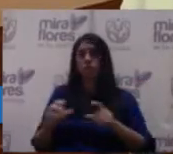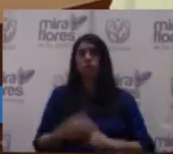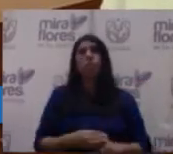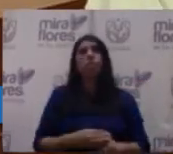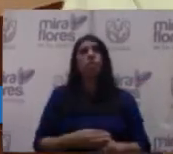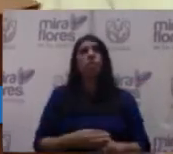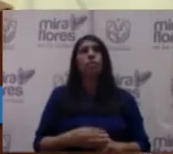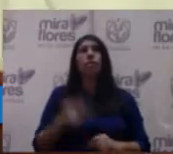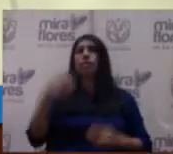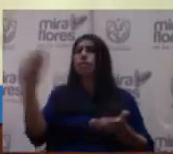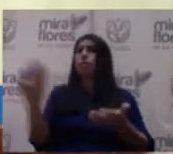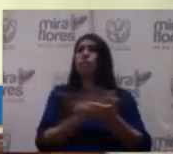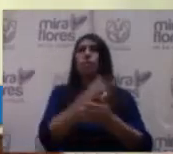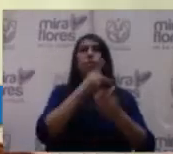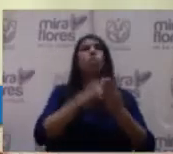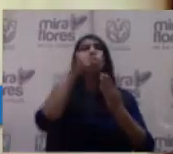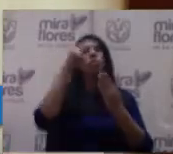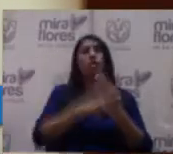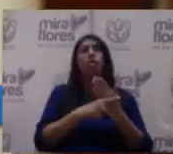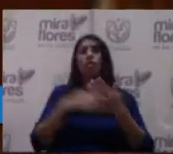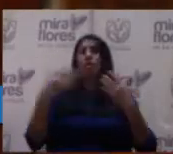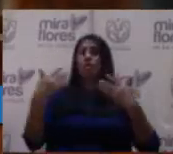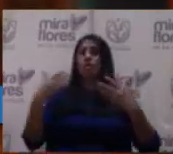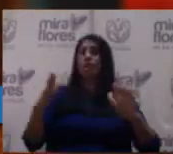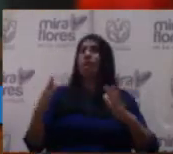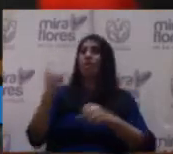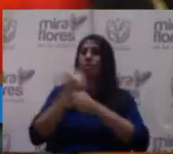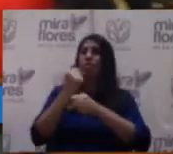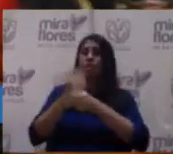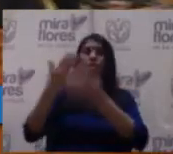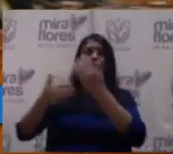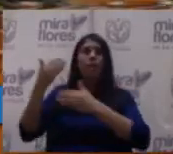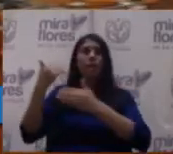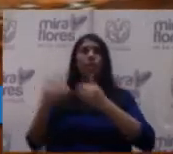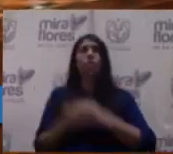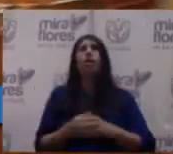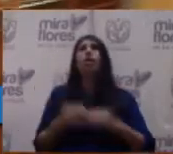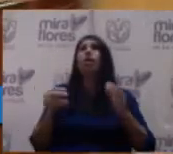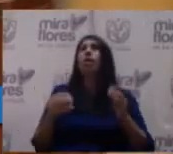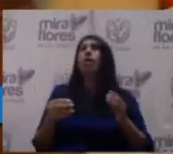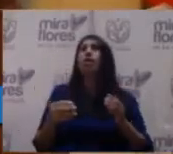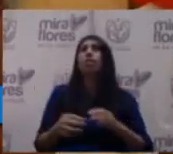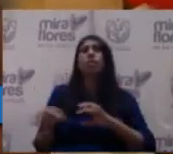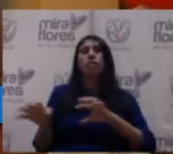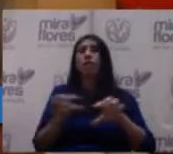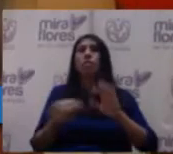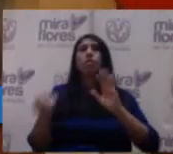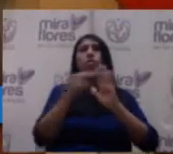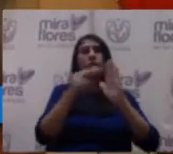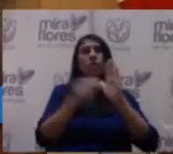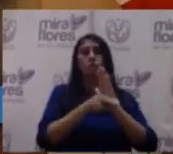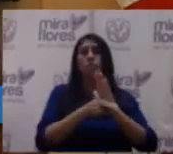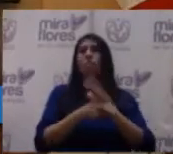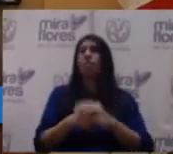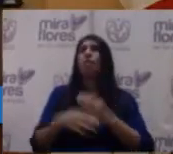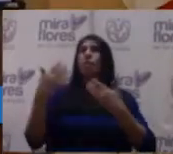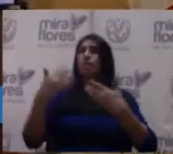Este es el nuevo proyecto que ha sido trabajado, como le decimos, en aras y en el marco de lo establecido en las leyes señaladas